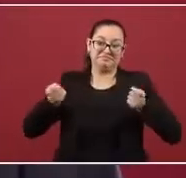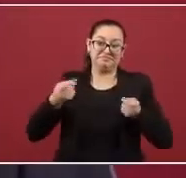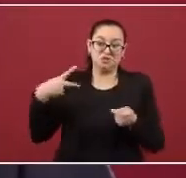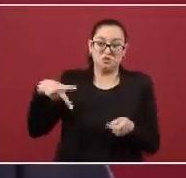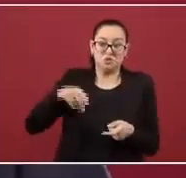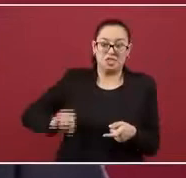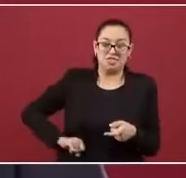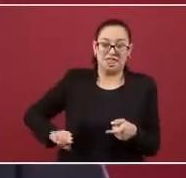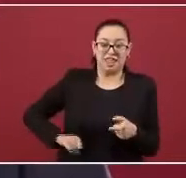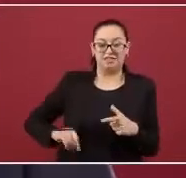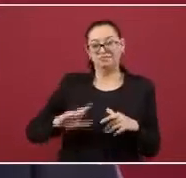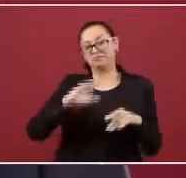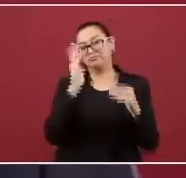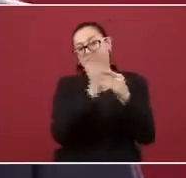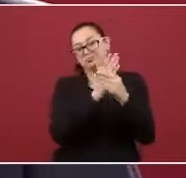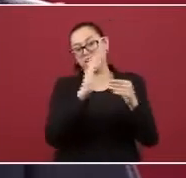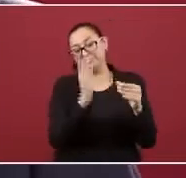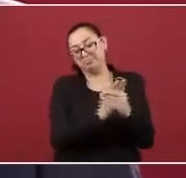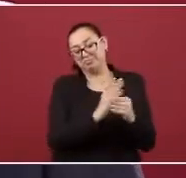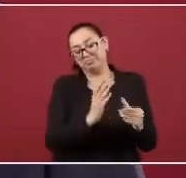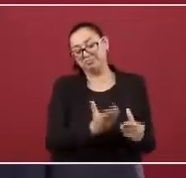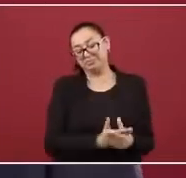Digo, hablo